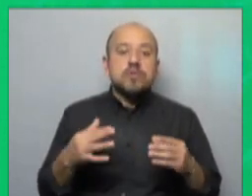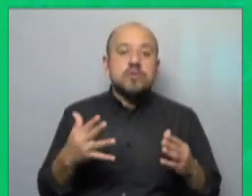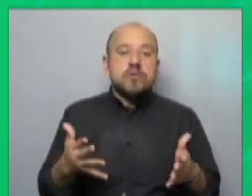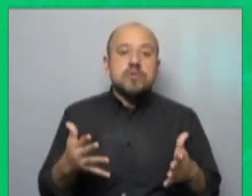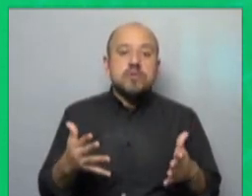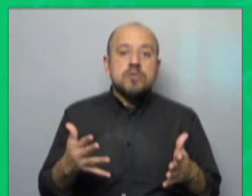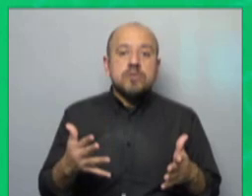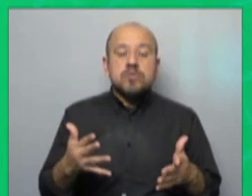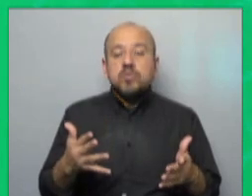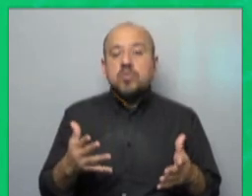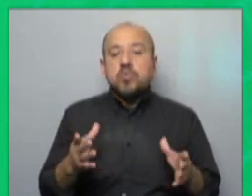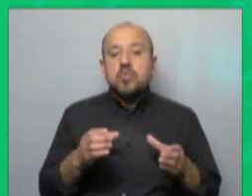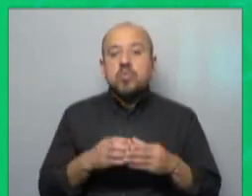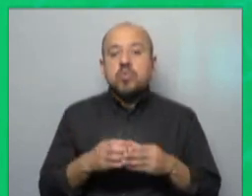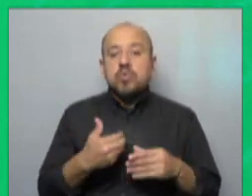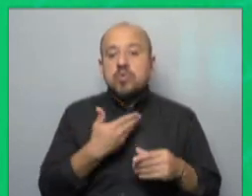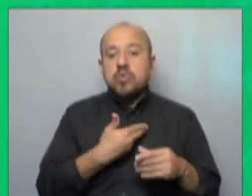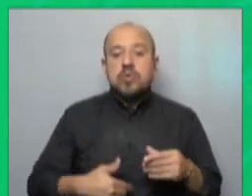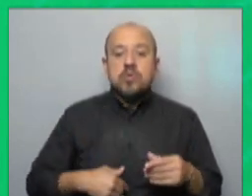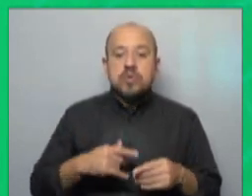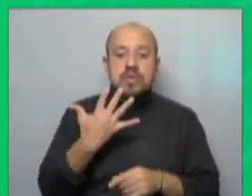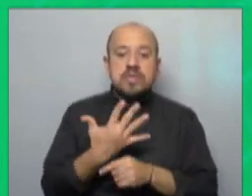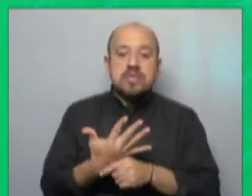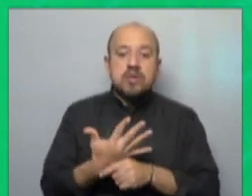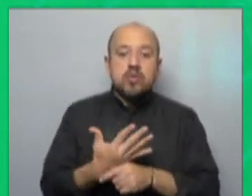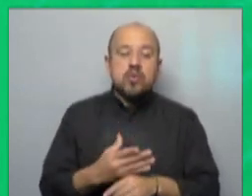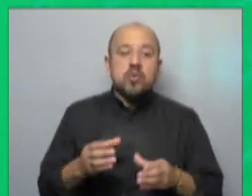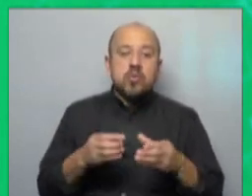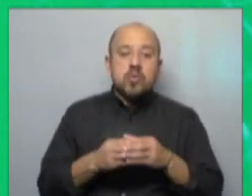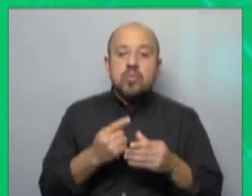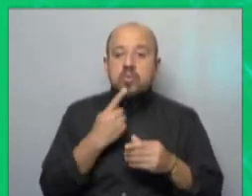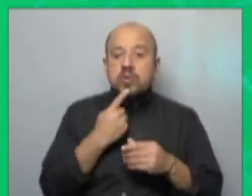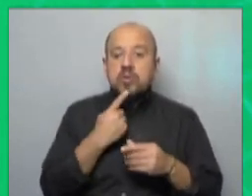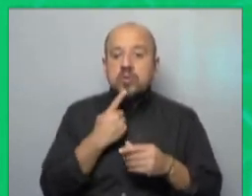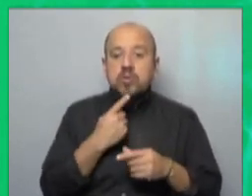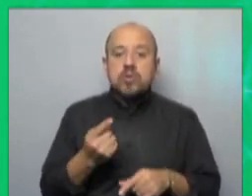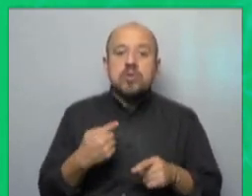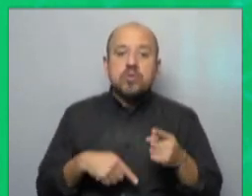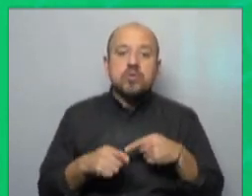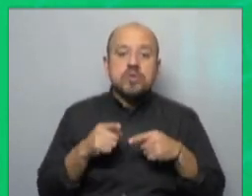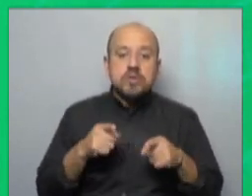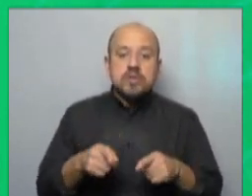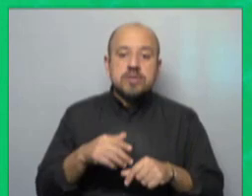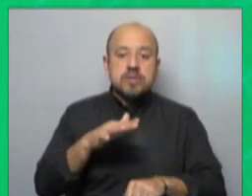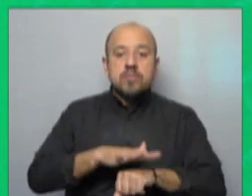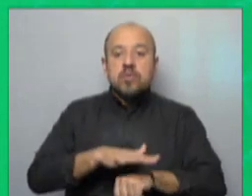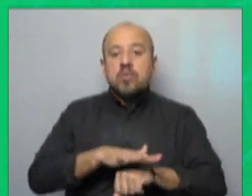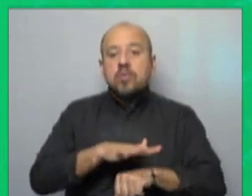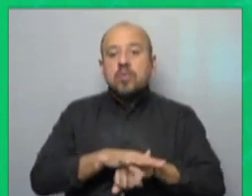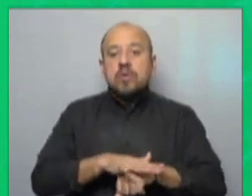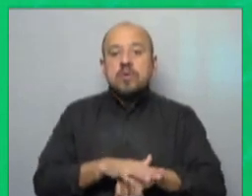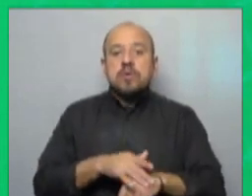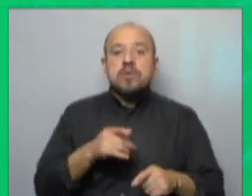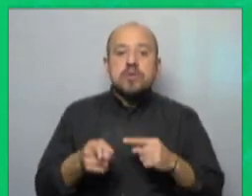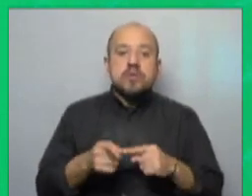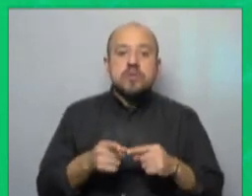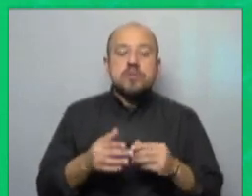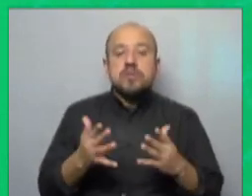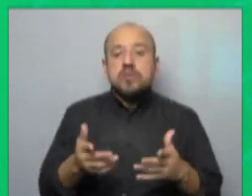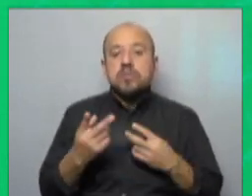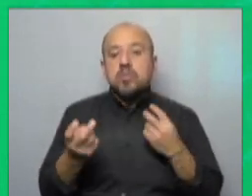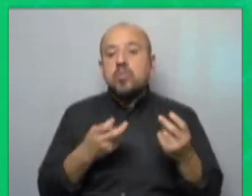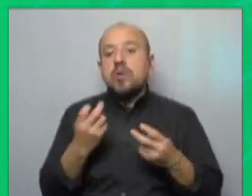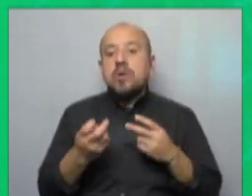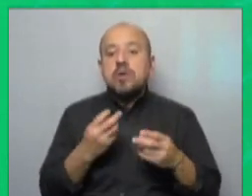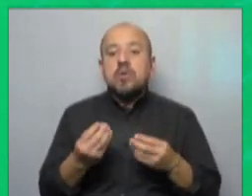una coalición de gobierno de cinco partidos políticos entonces en ese momento en la búsqueda del lugar desde